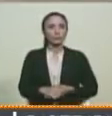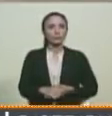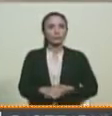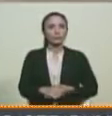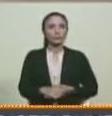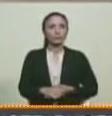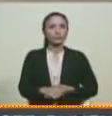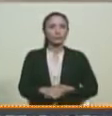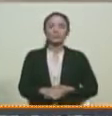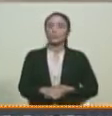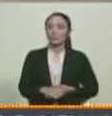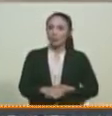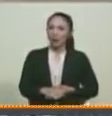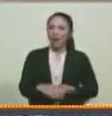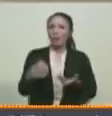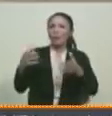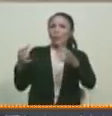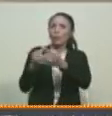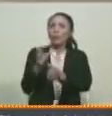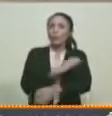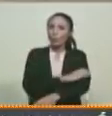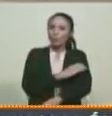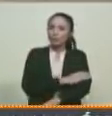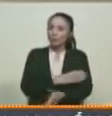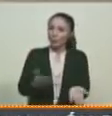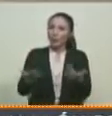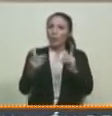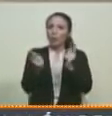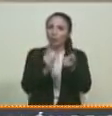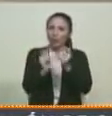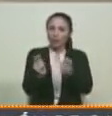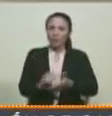con sectores de la oposición,